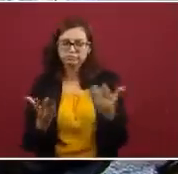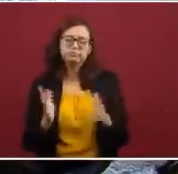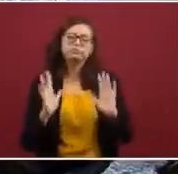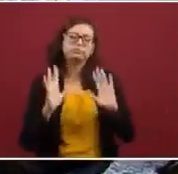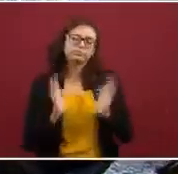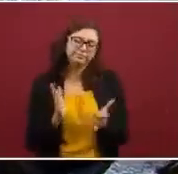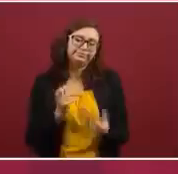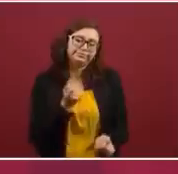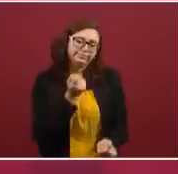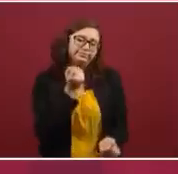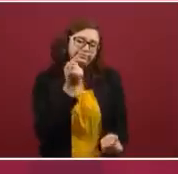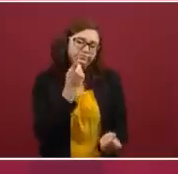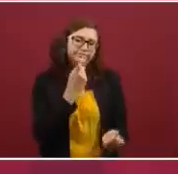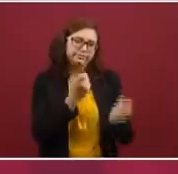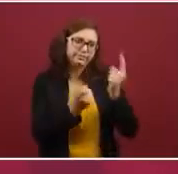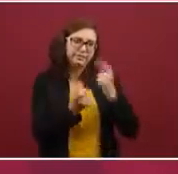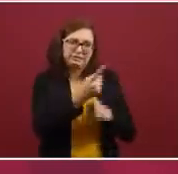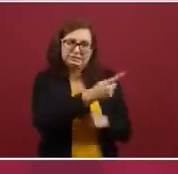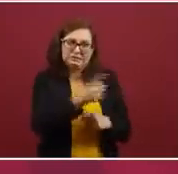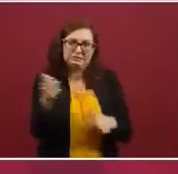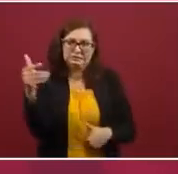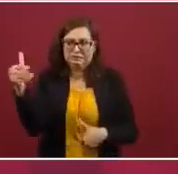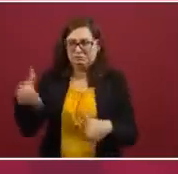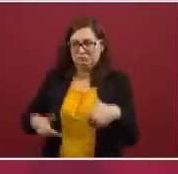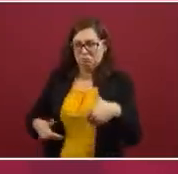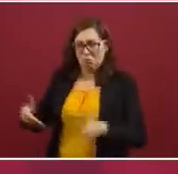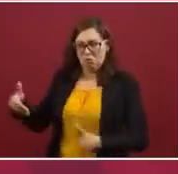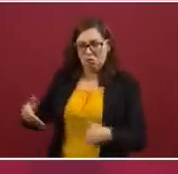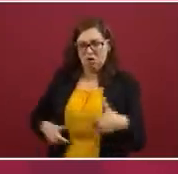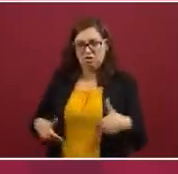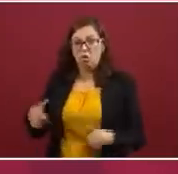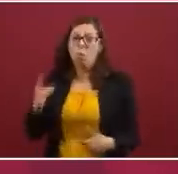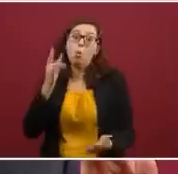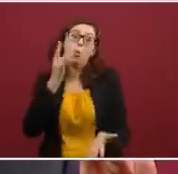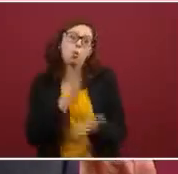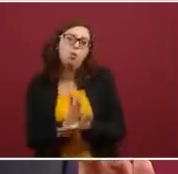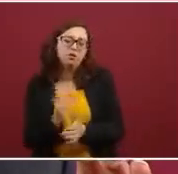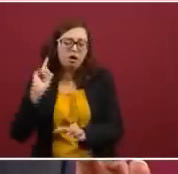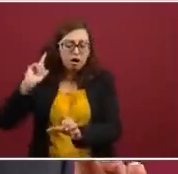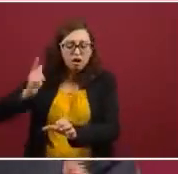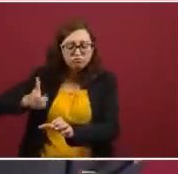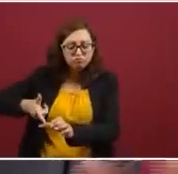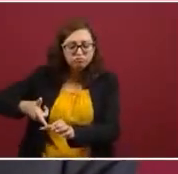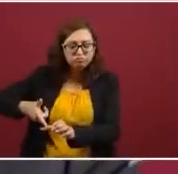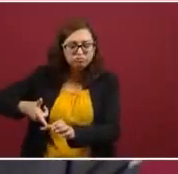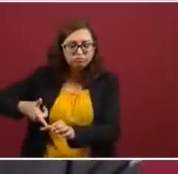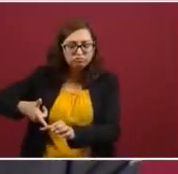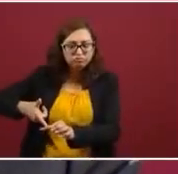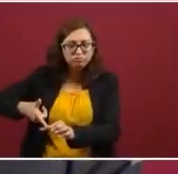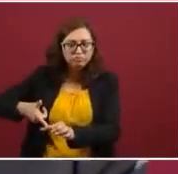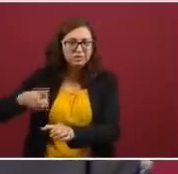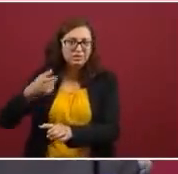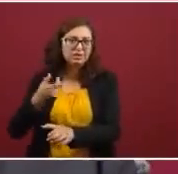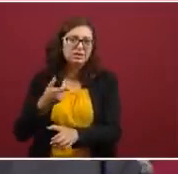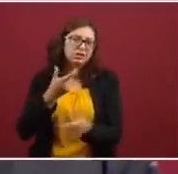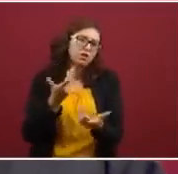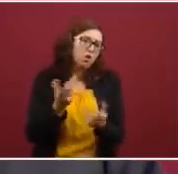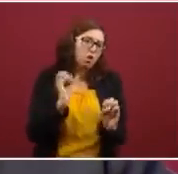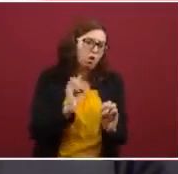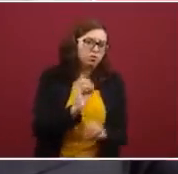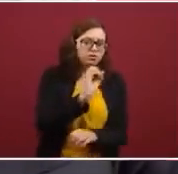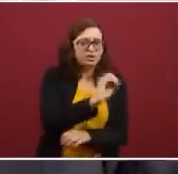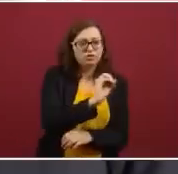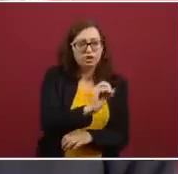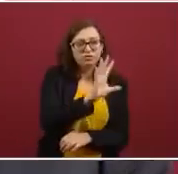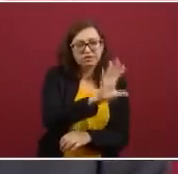objeciones en nuestras verificaciones porque estaban acostumbrados a que solo revisáramos con la NOM 005